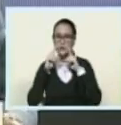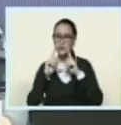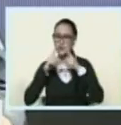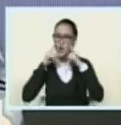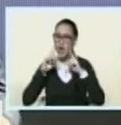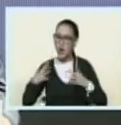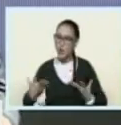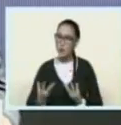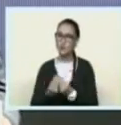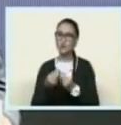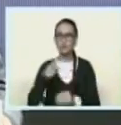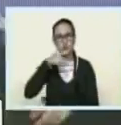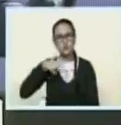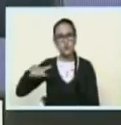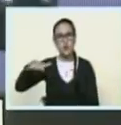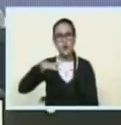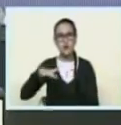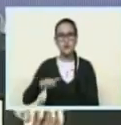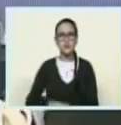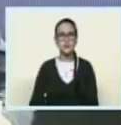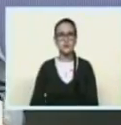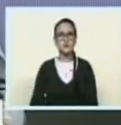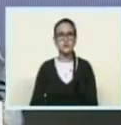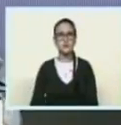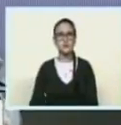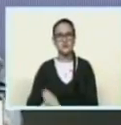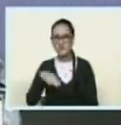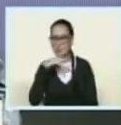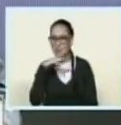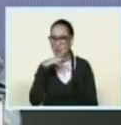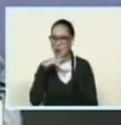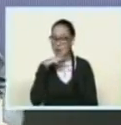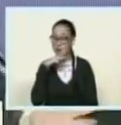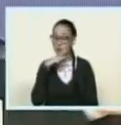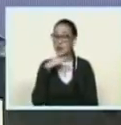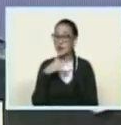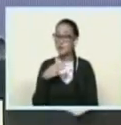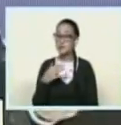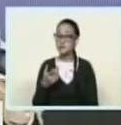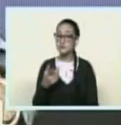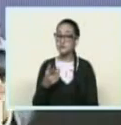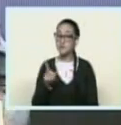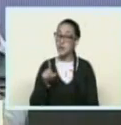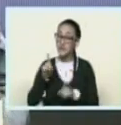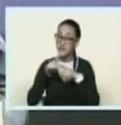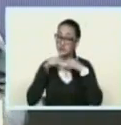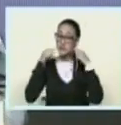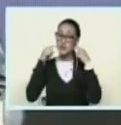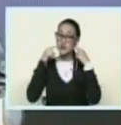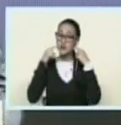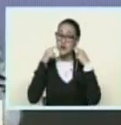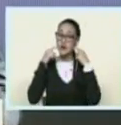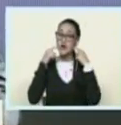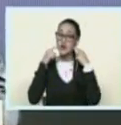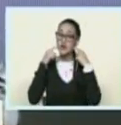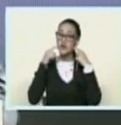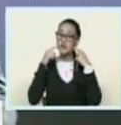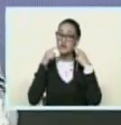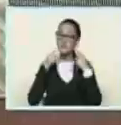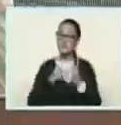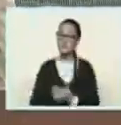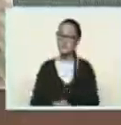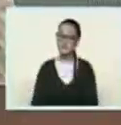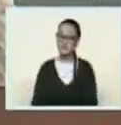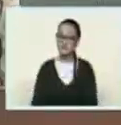fue necesario, se molestaron cuando fue necesario, sonrieron cuando había razones para